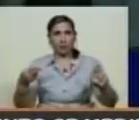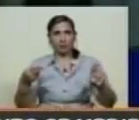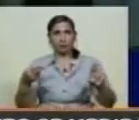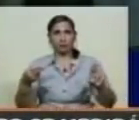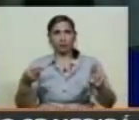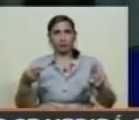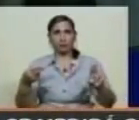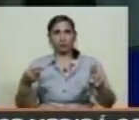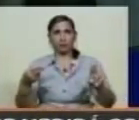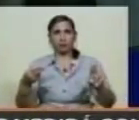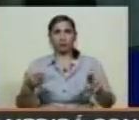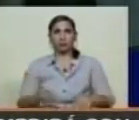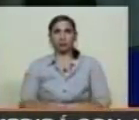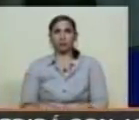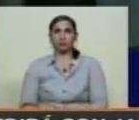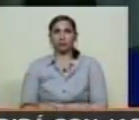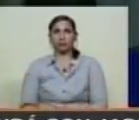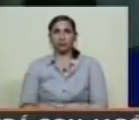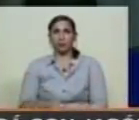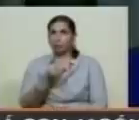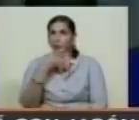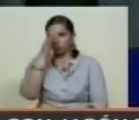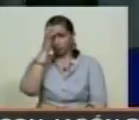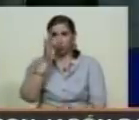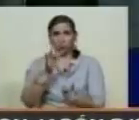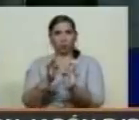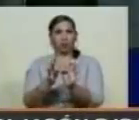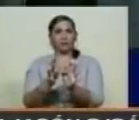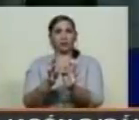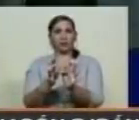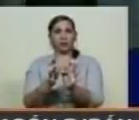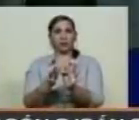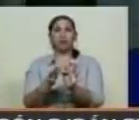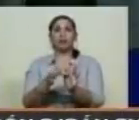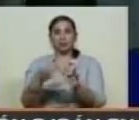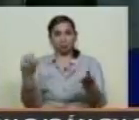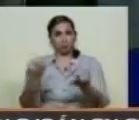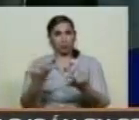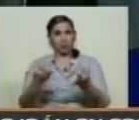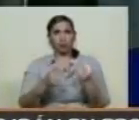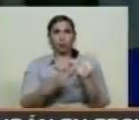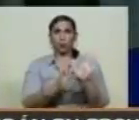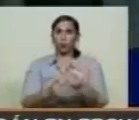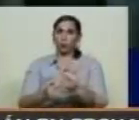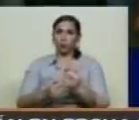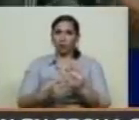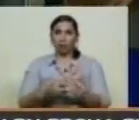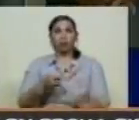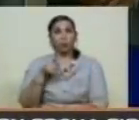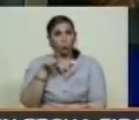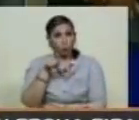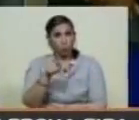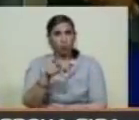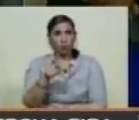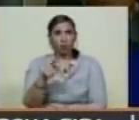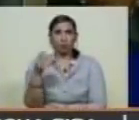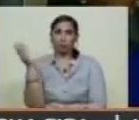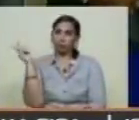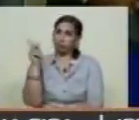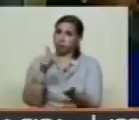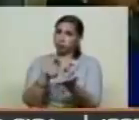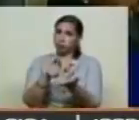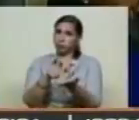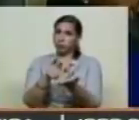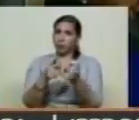la buena fe, es preciso mostrarla. UNICEF vino a mostrar, y todos los días lo hace,